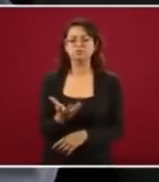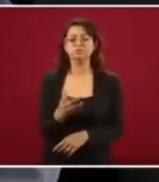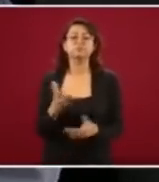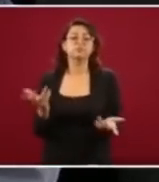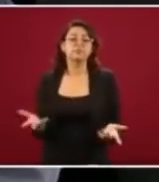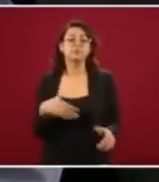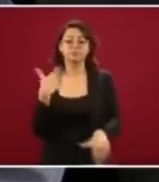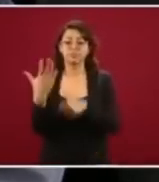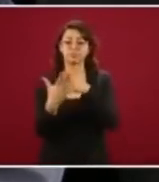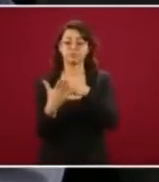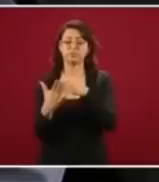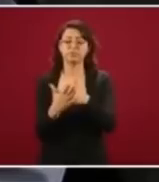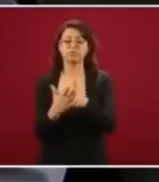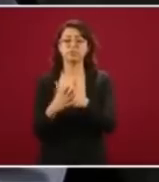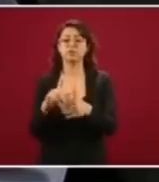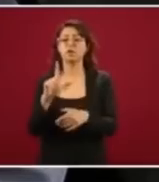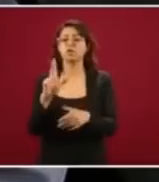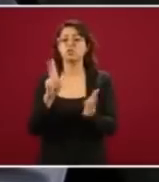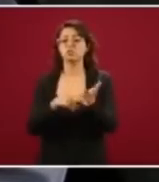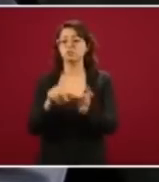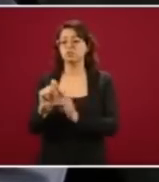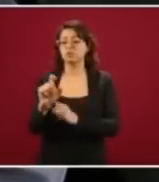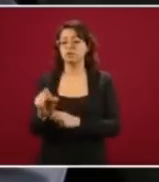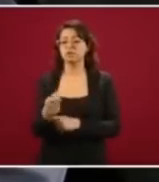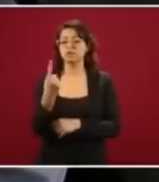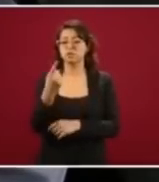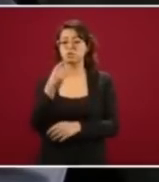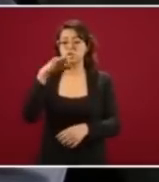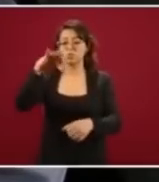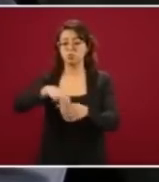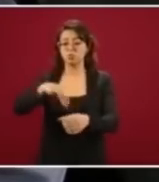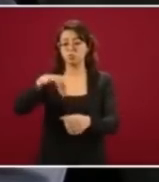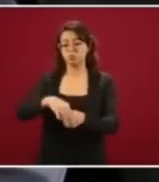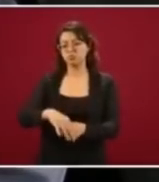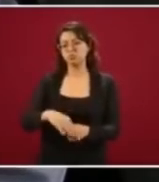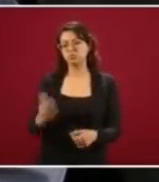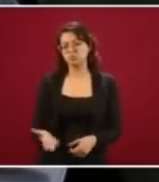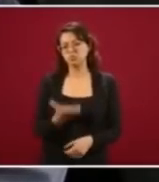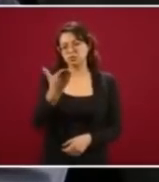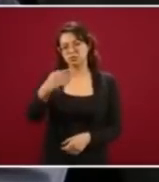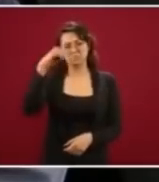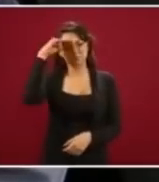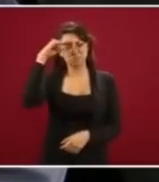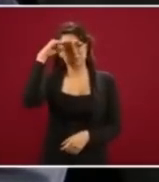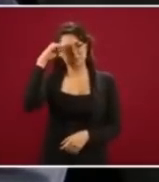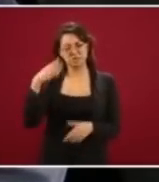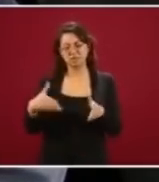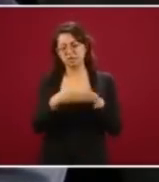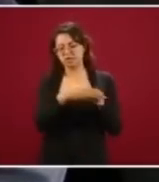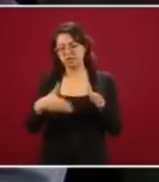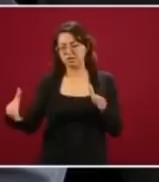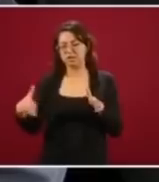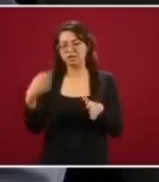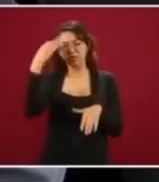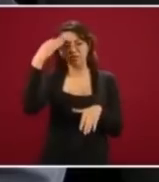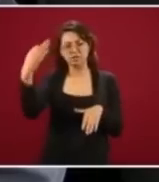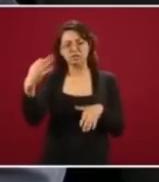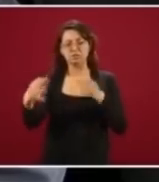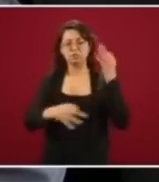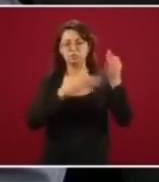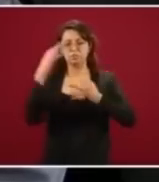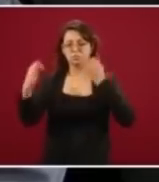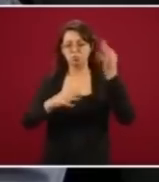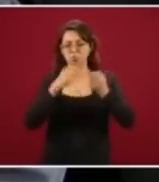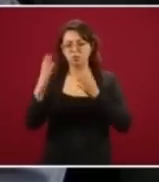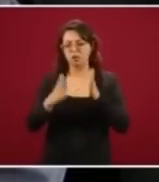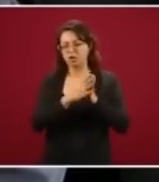la elección intermedia de 2021, ¿ha usted pensado en suspender este ejercicio durante la duración de las campañas